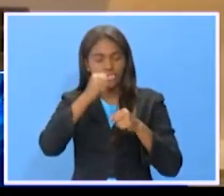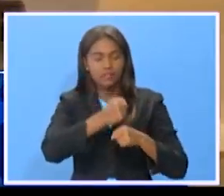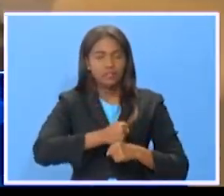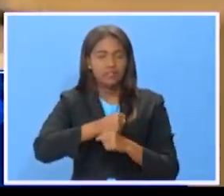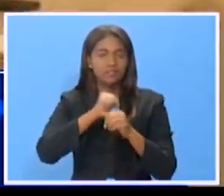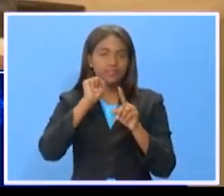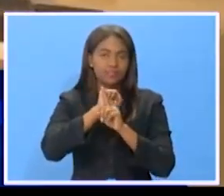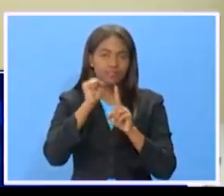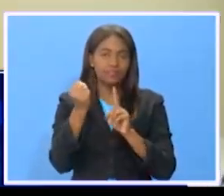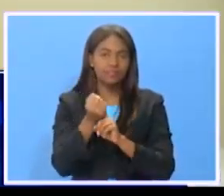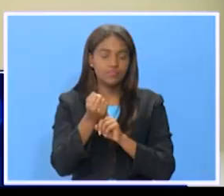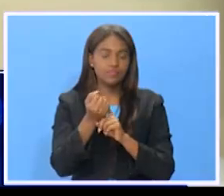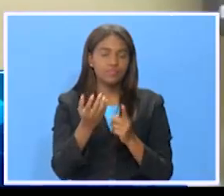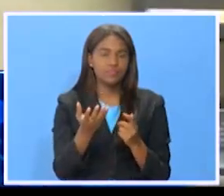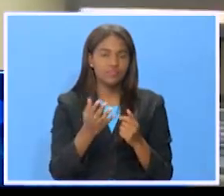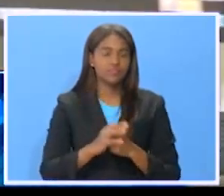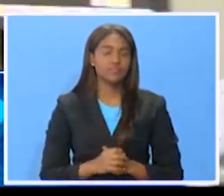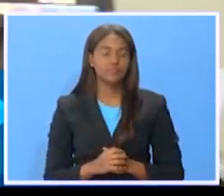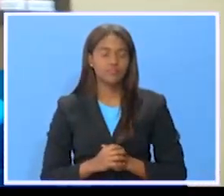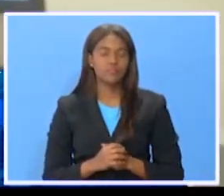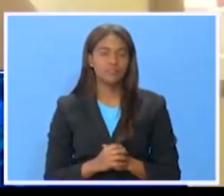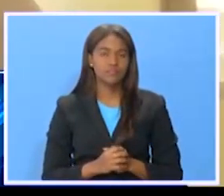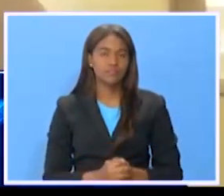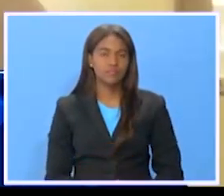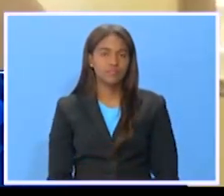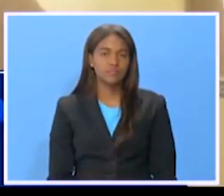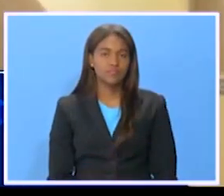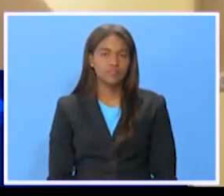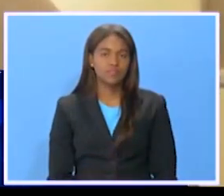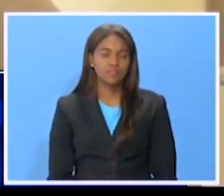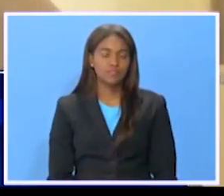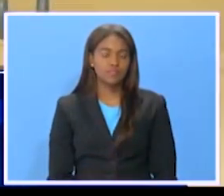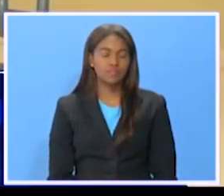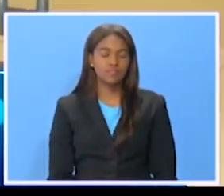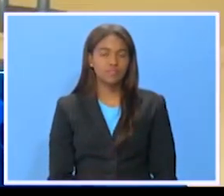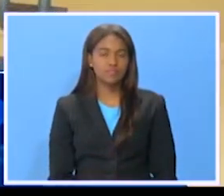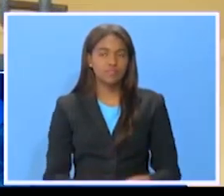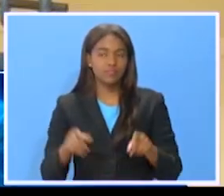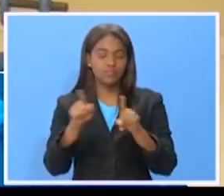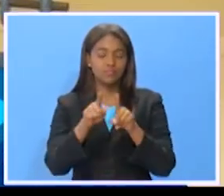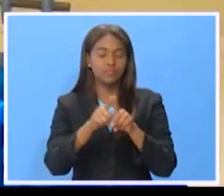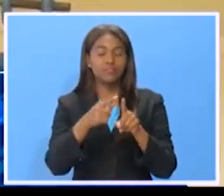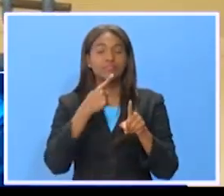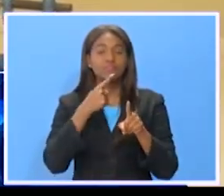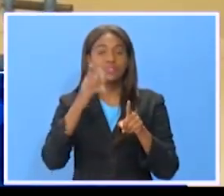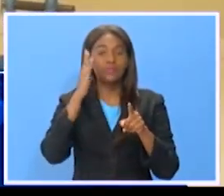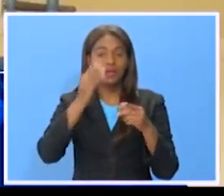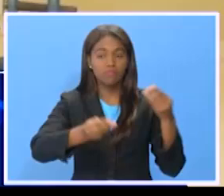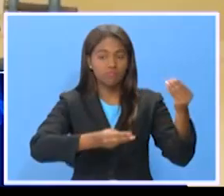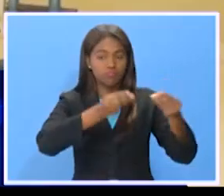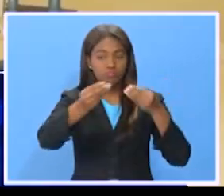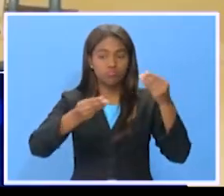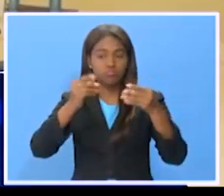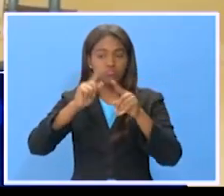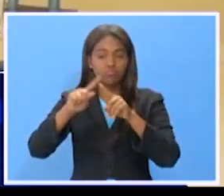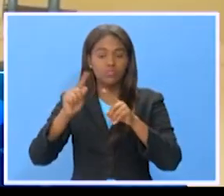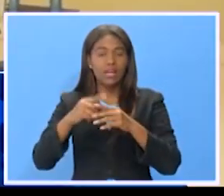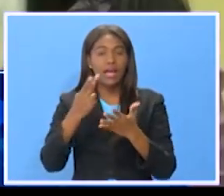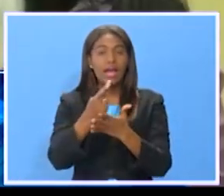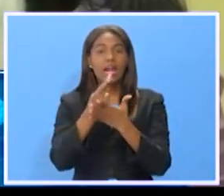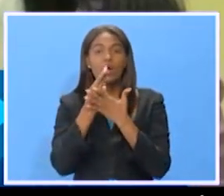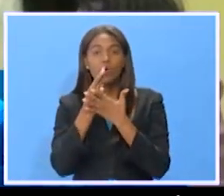Social y autorizados por la Superintendencia de Pensiones. Además, establece que se hará entrega de estos recursos